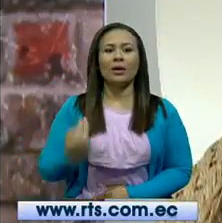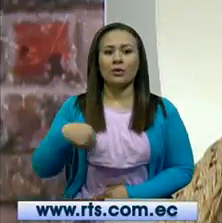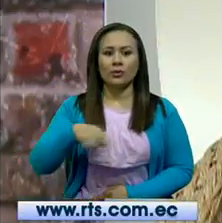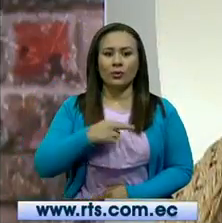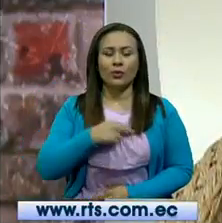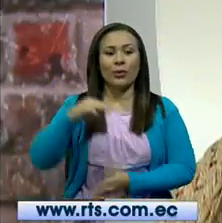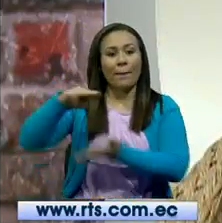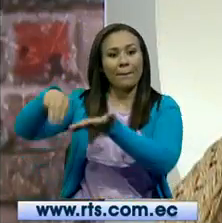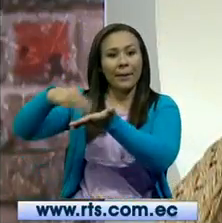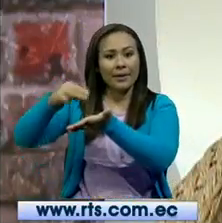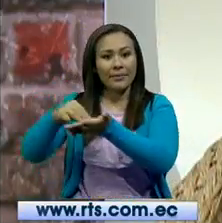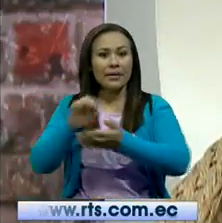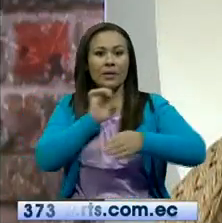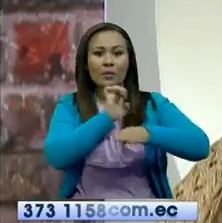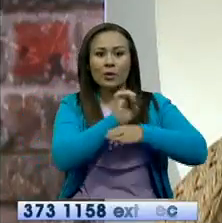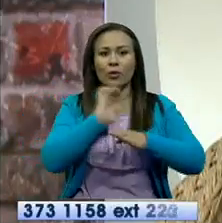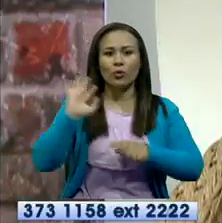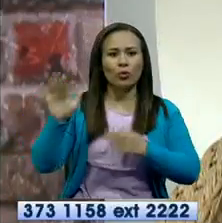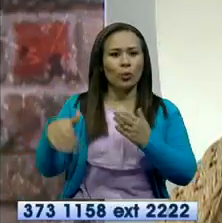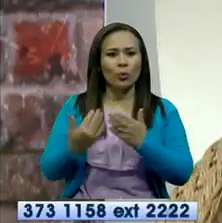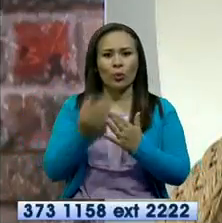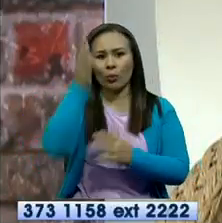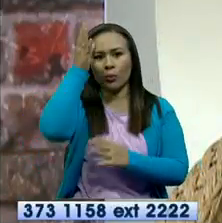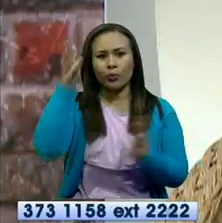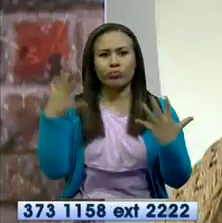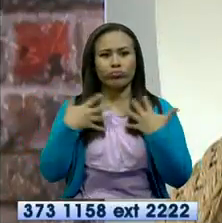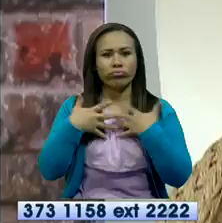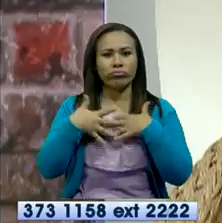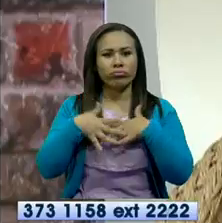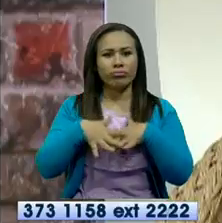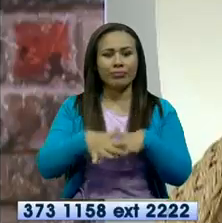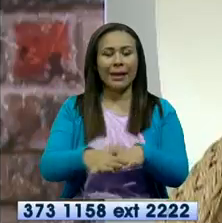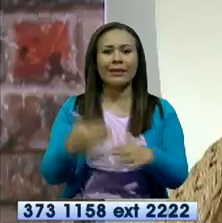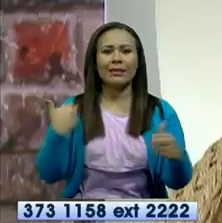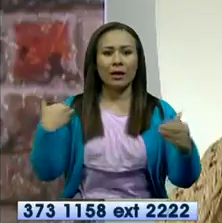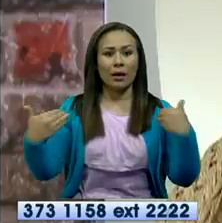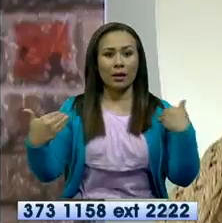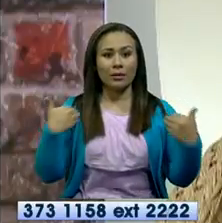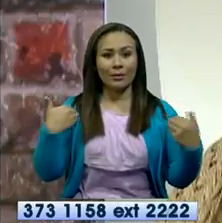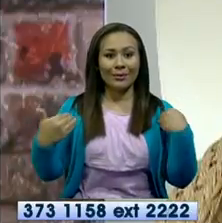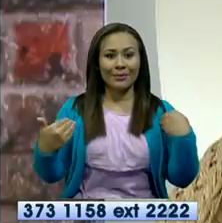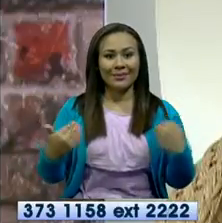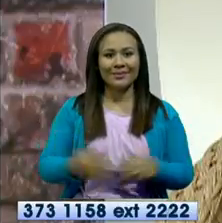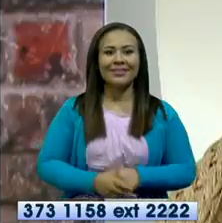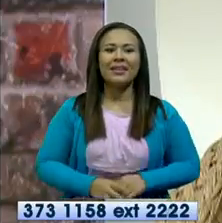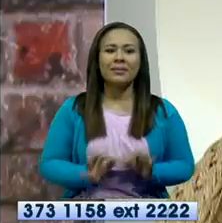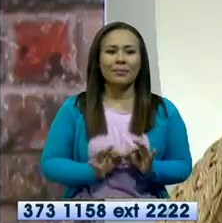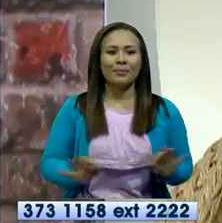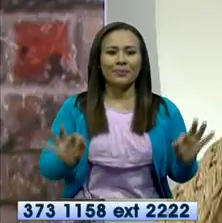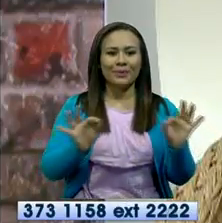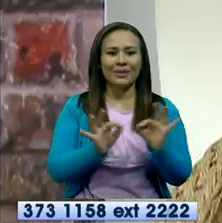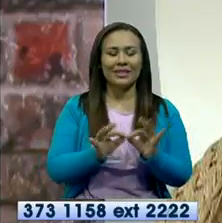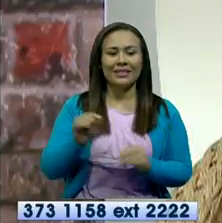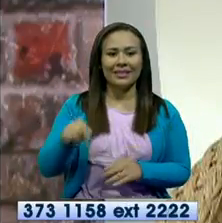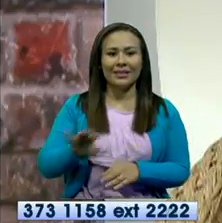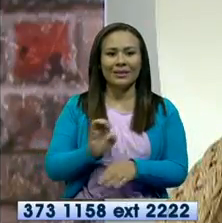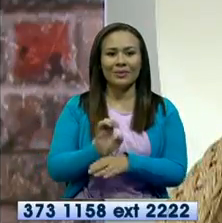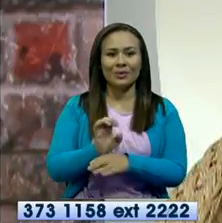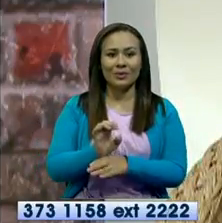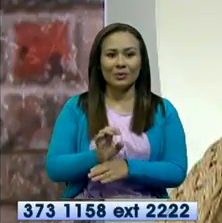manabí y en ecuador bueno el teatro es un referente importante para el país en nuestra